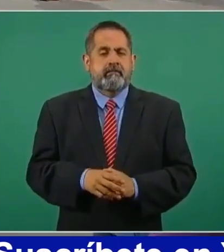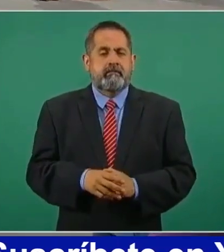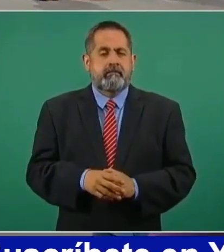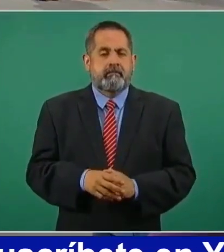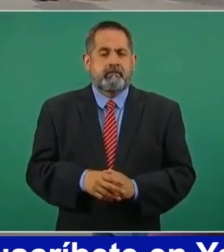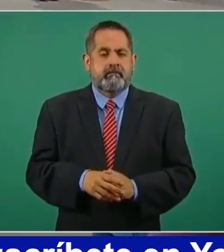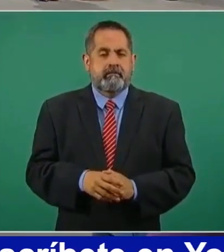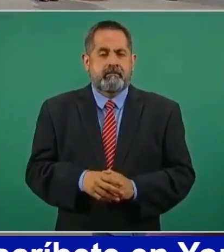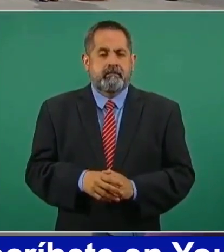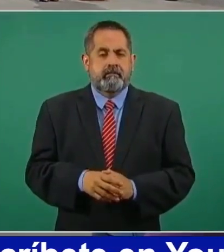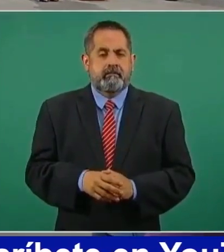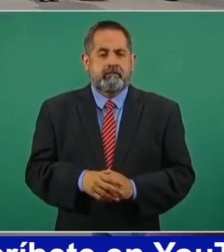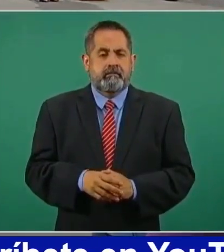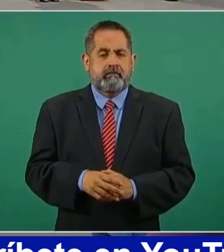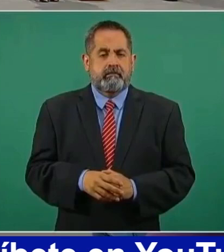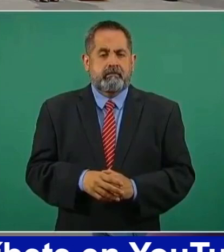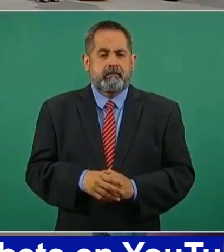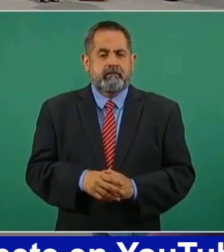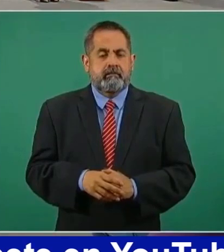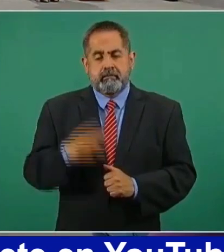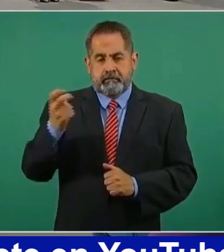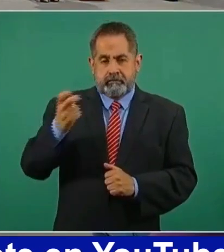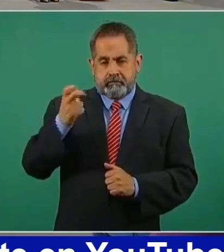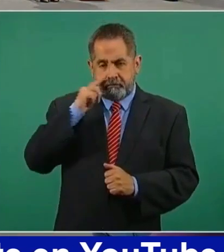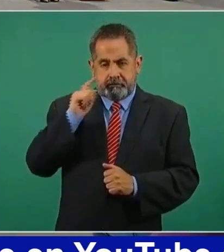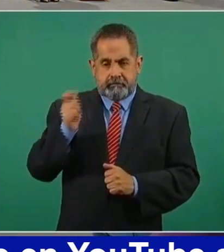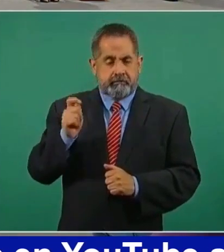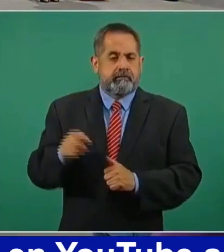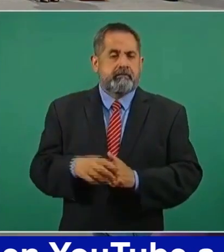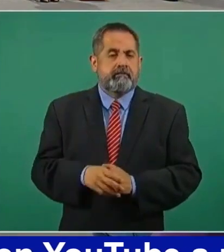Sí, regresa. Esta,